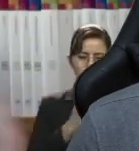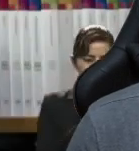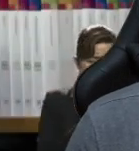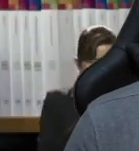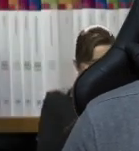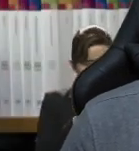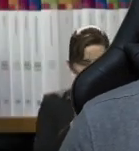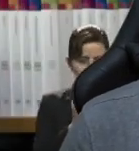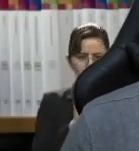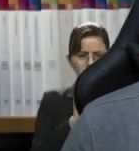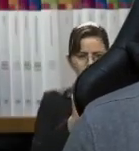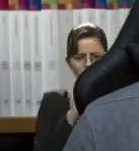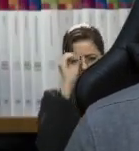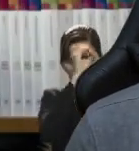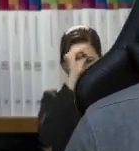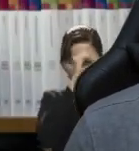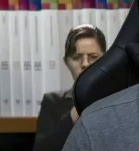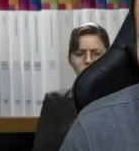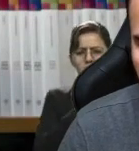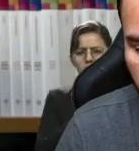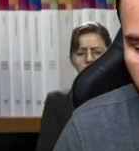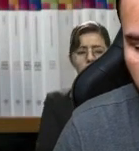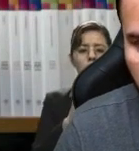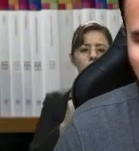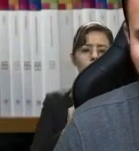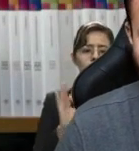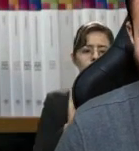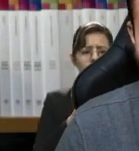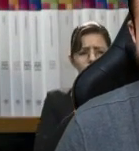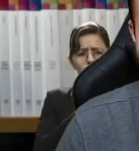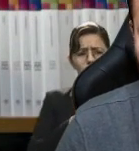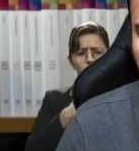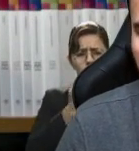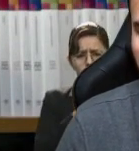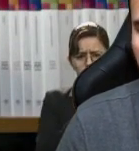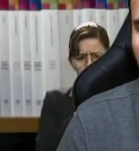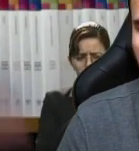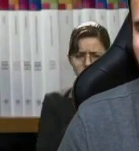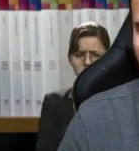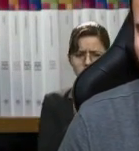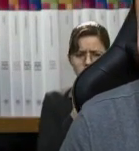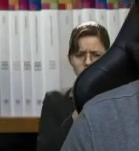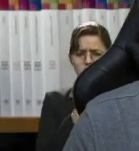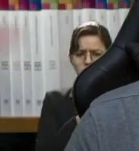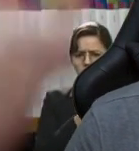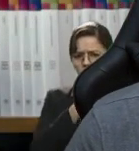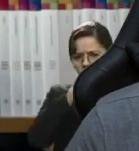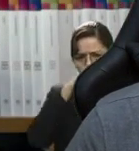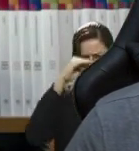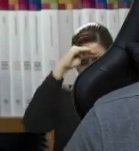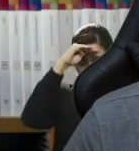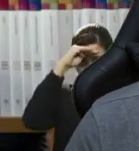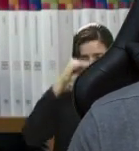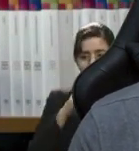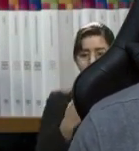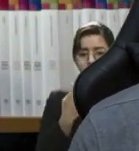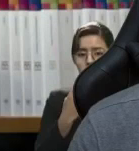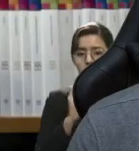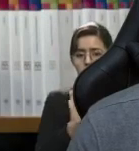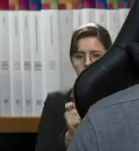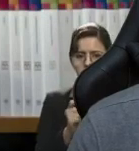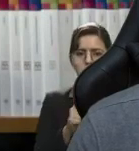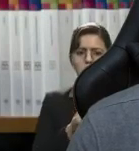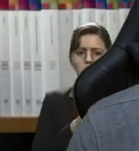en el mundo de la academia haya pensamientos únicos poussin pero eso es desconocer la academia por muchos títulos académicos que se